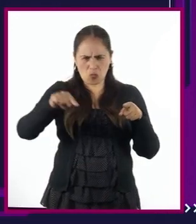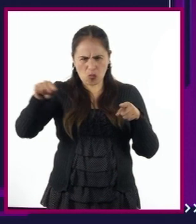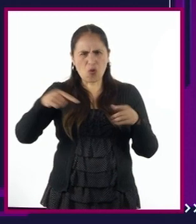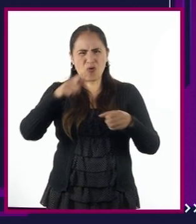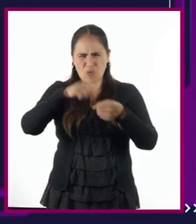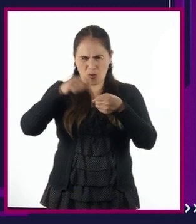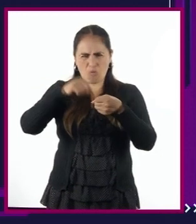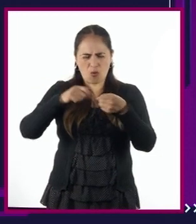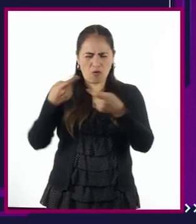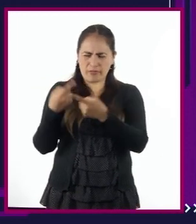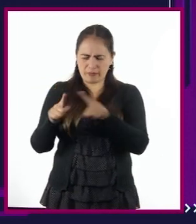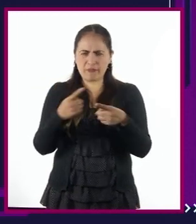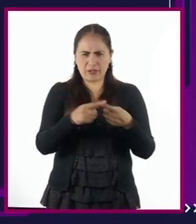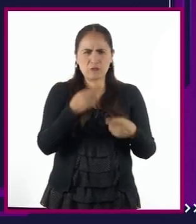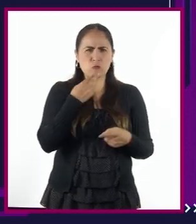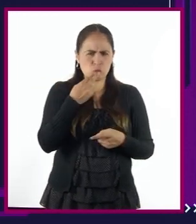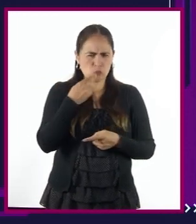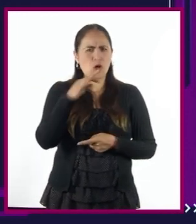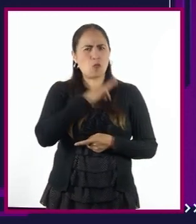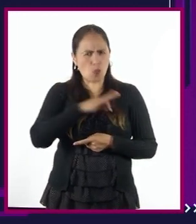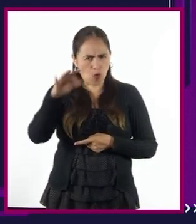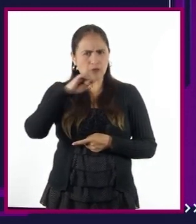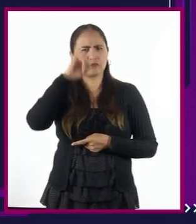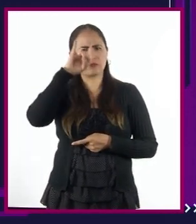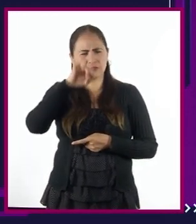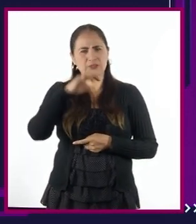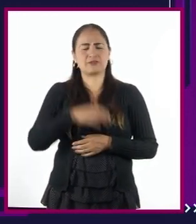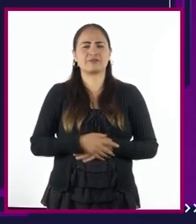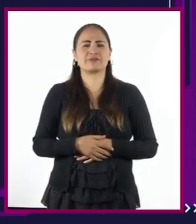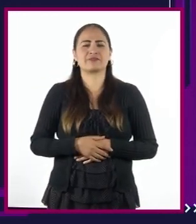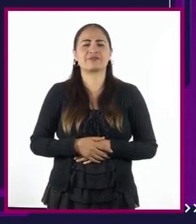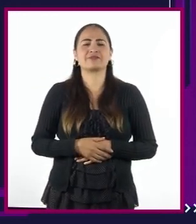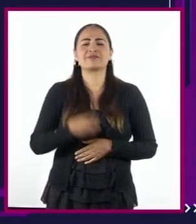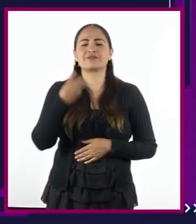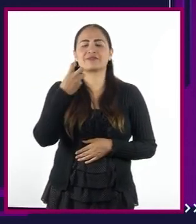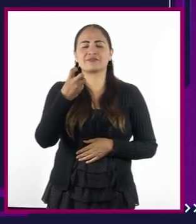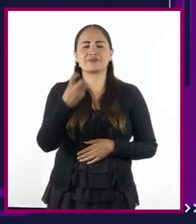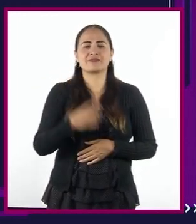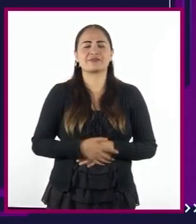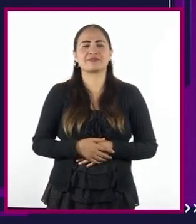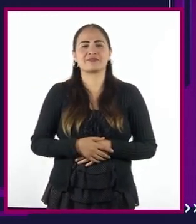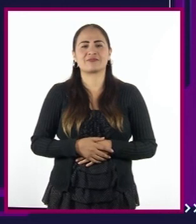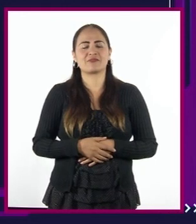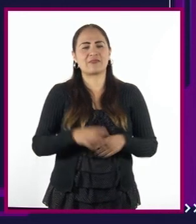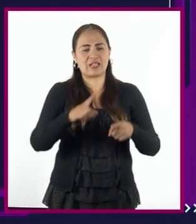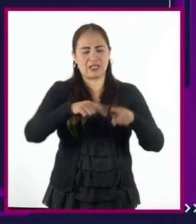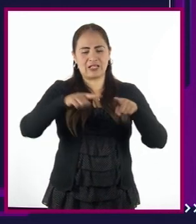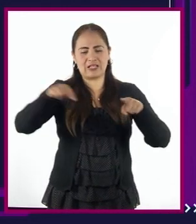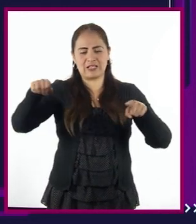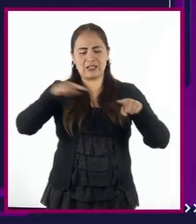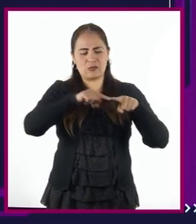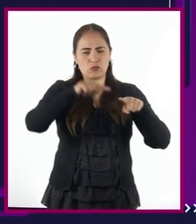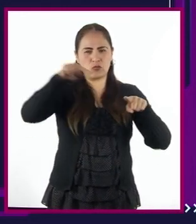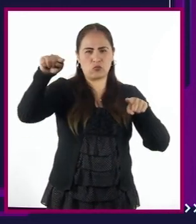mismo plano? A estas también se les conoce como gráfica de línea múltiple.